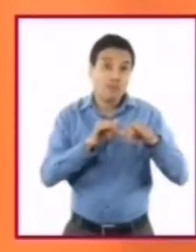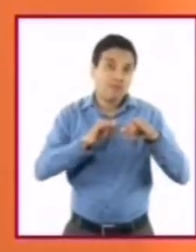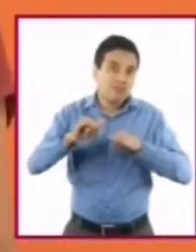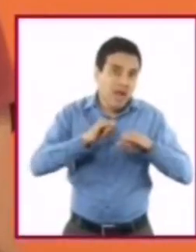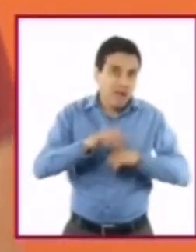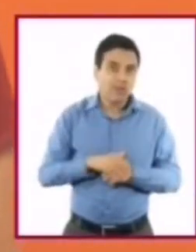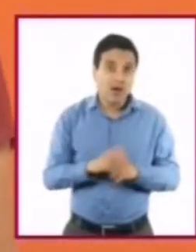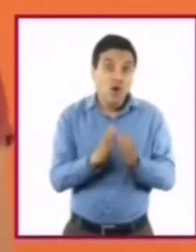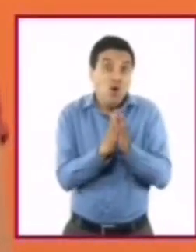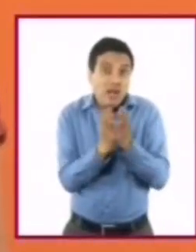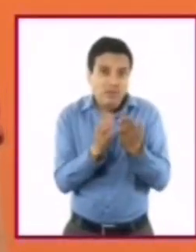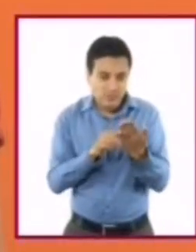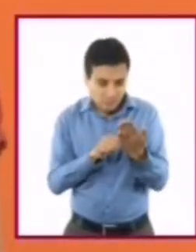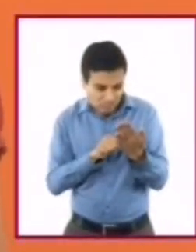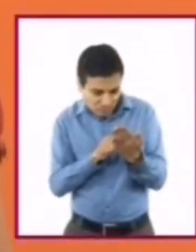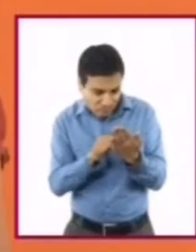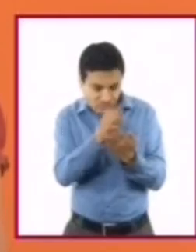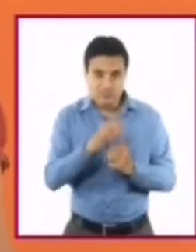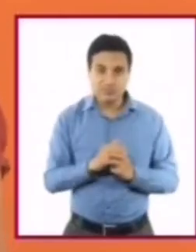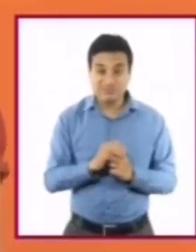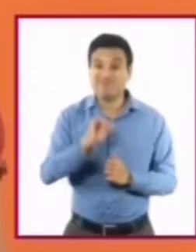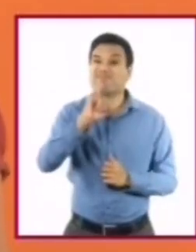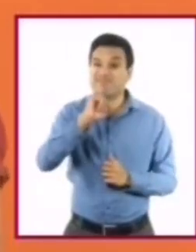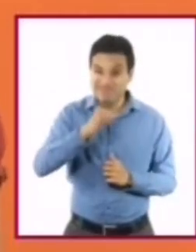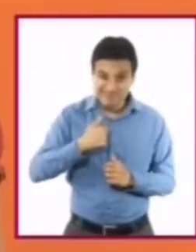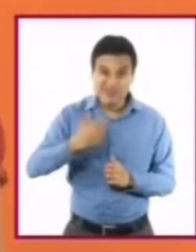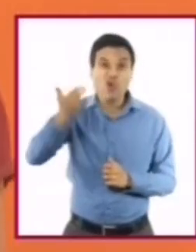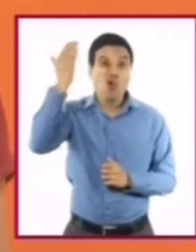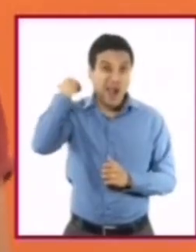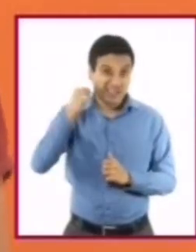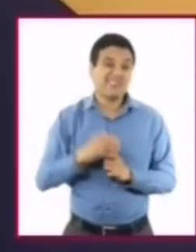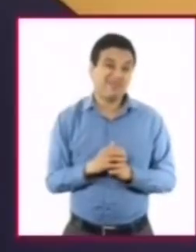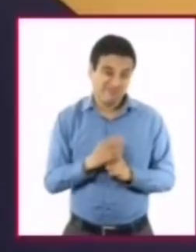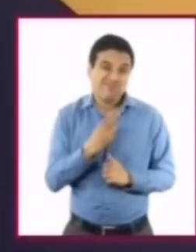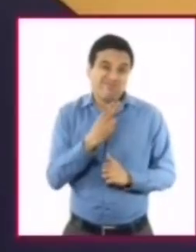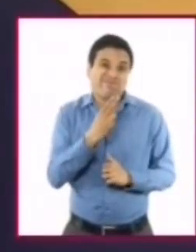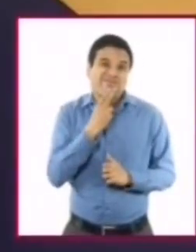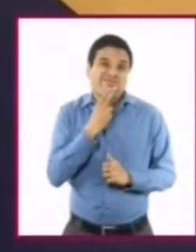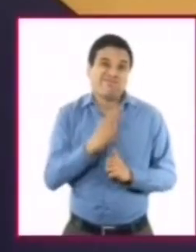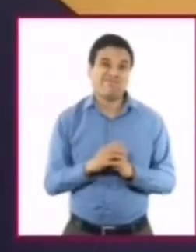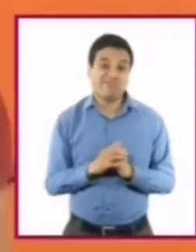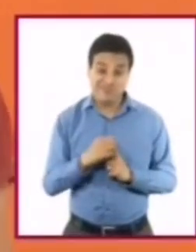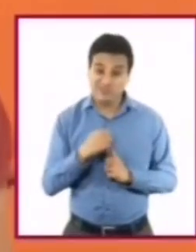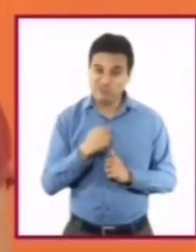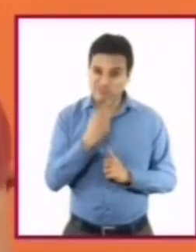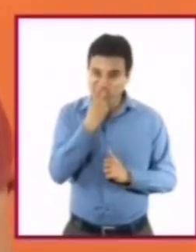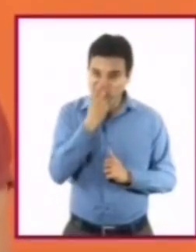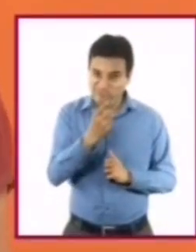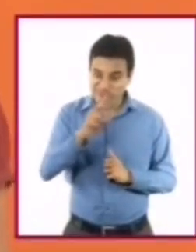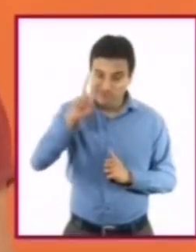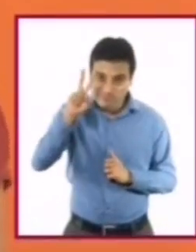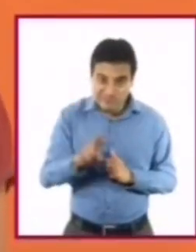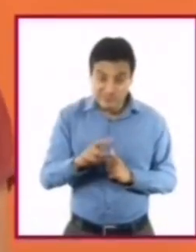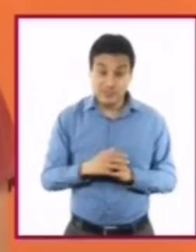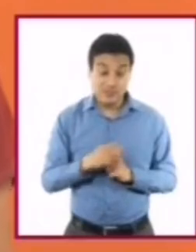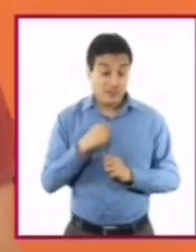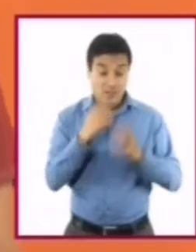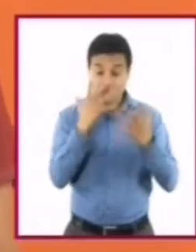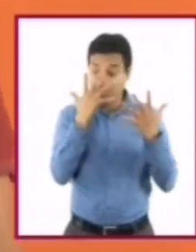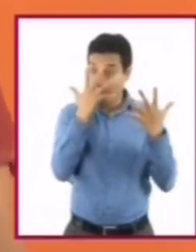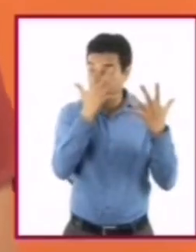impresas. Ay, sí. Yo llegué a utilizarlas hace mucho tiempo, pero te confieso que soy un poco